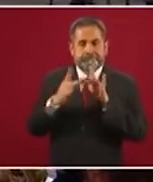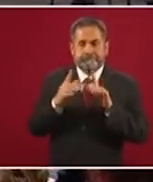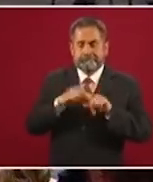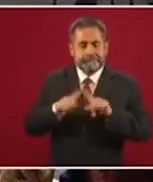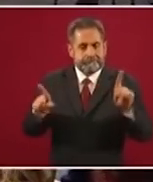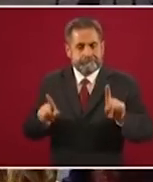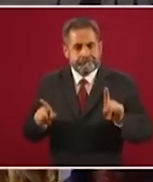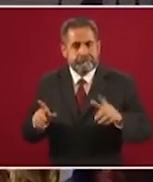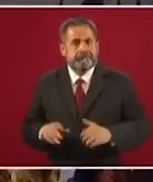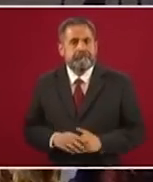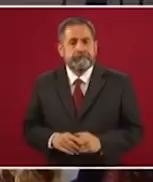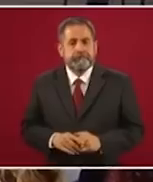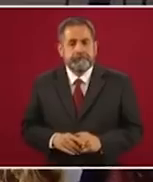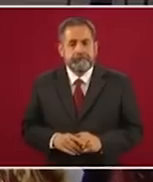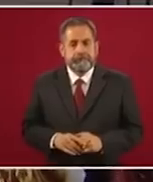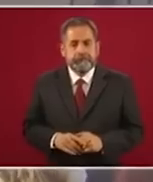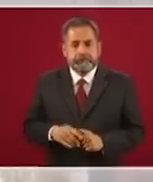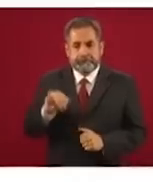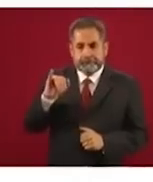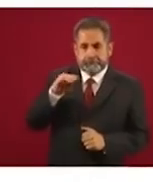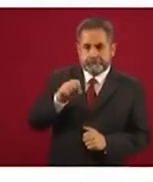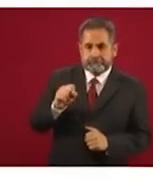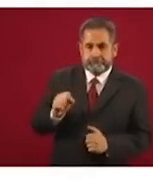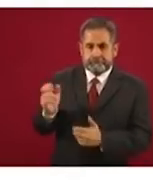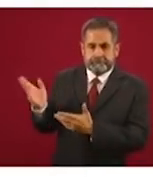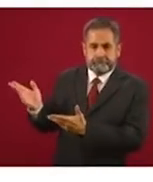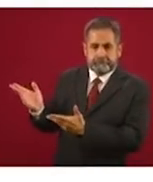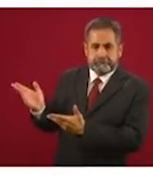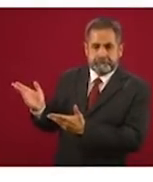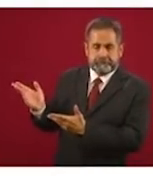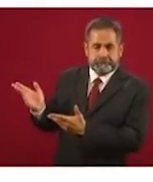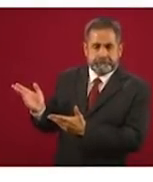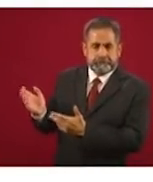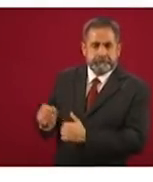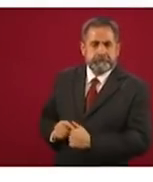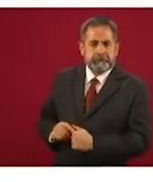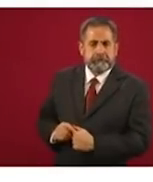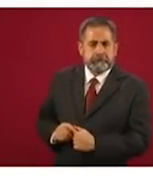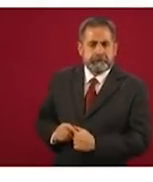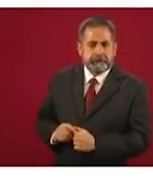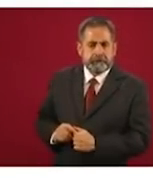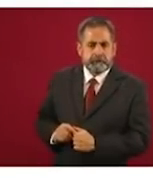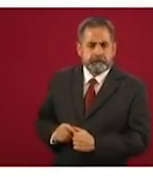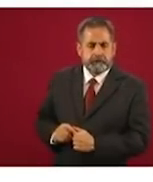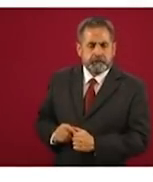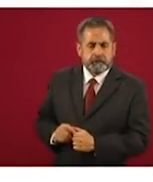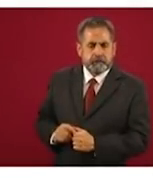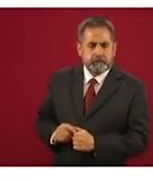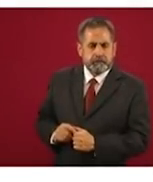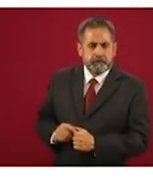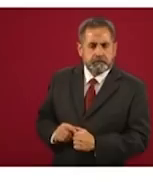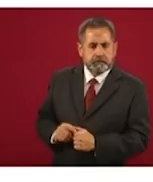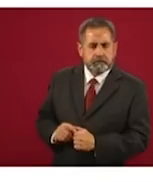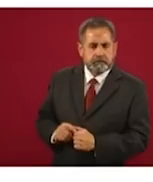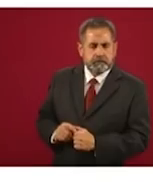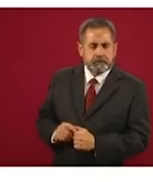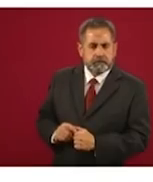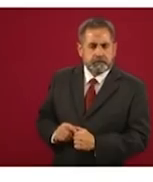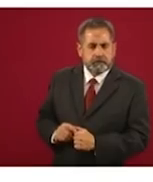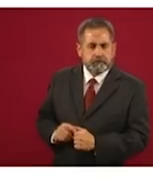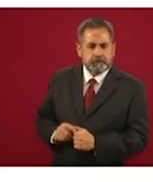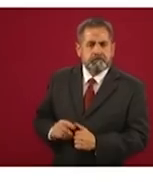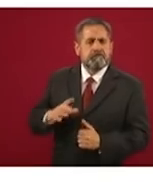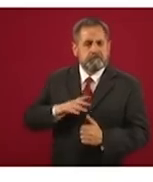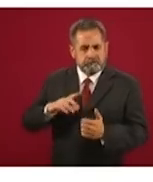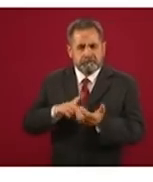pantalla, para el IMSS, para el ISSSTE y para los servicios médicos de Pemex. Hemos recibido también distintas denuncias,